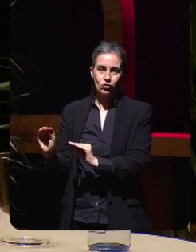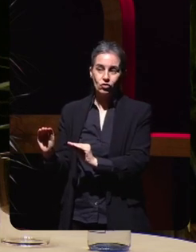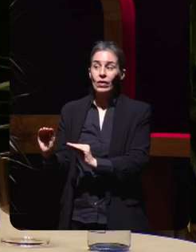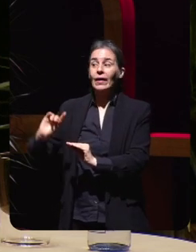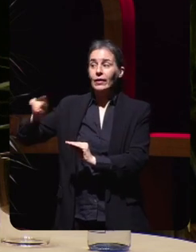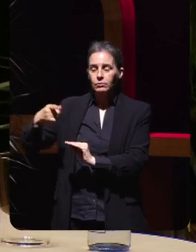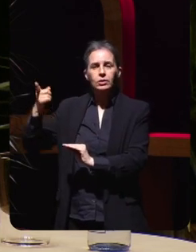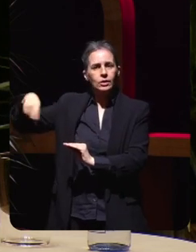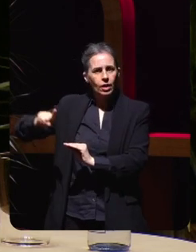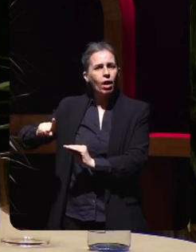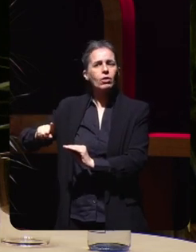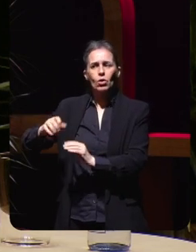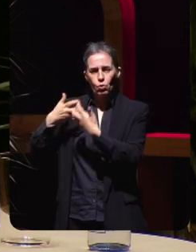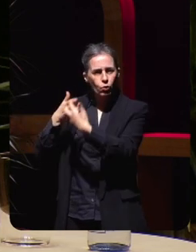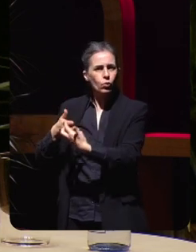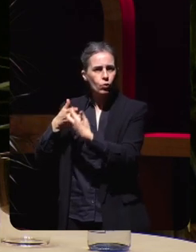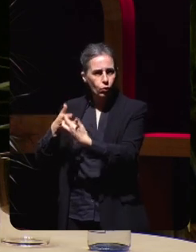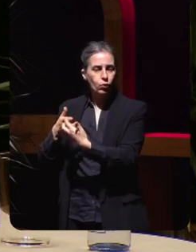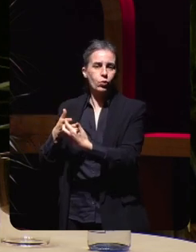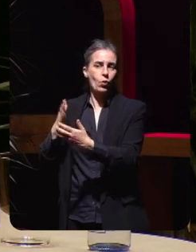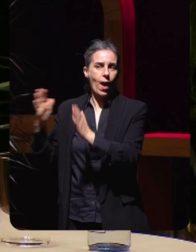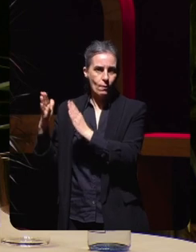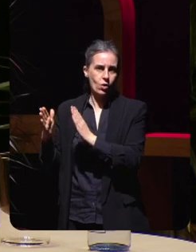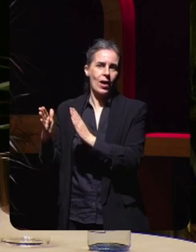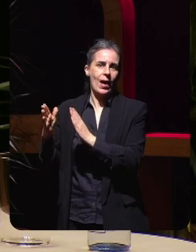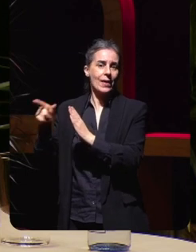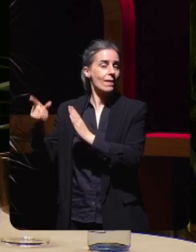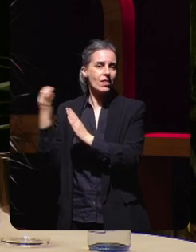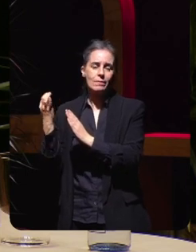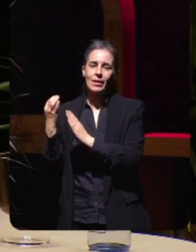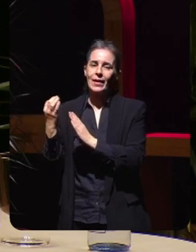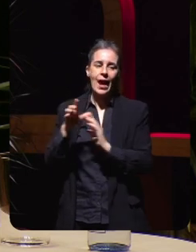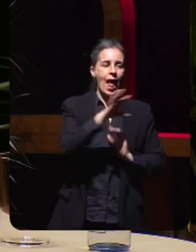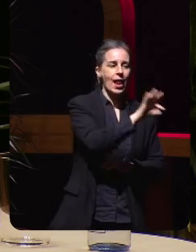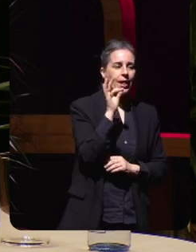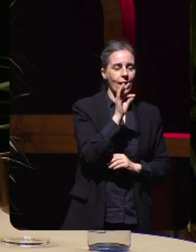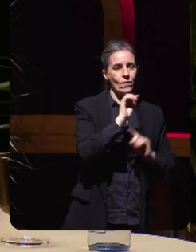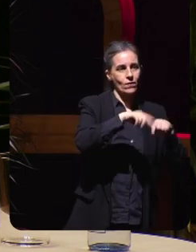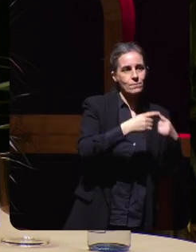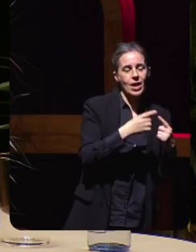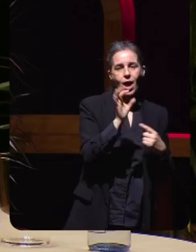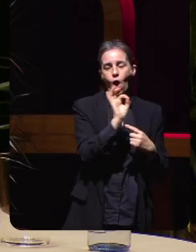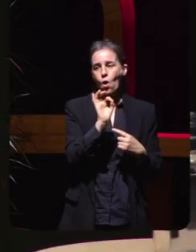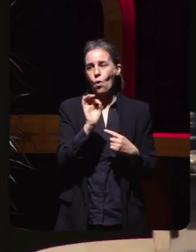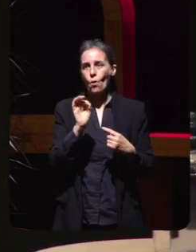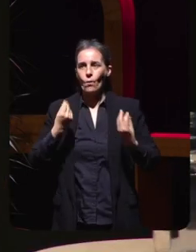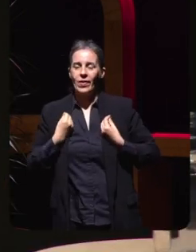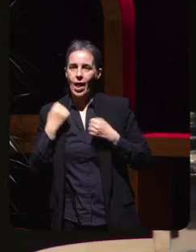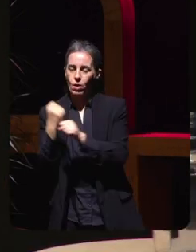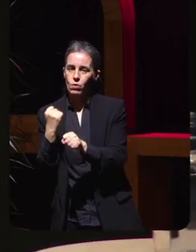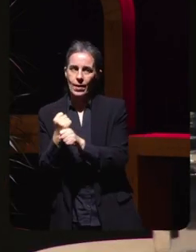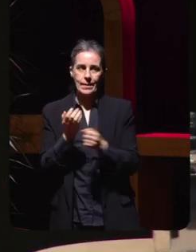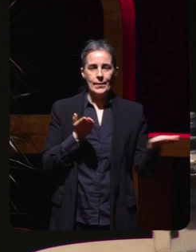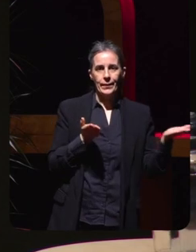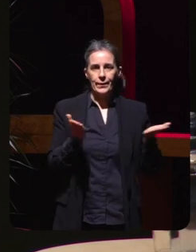porque fue una de tantas mujeres en esa época que él es iu entre vida personal o vida laboral ainda seguimos escribiendo esta